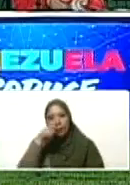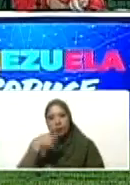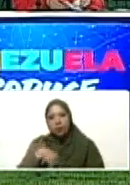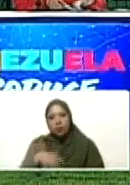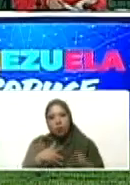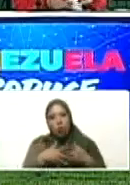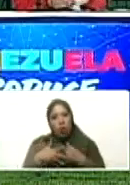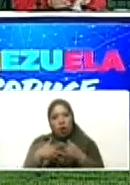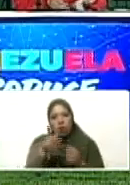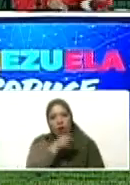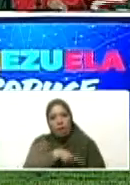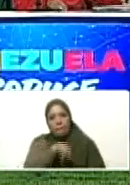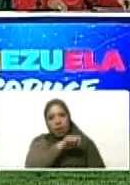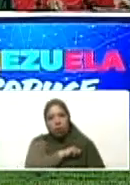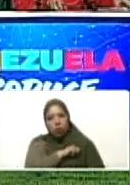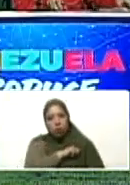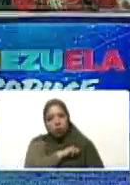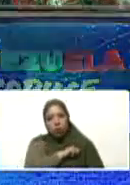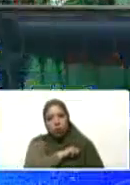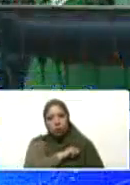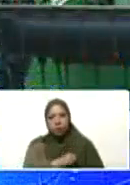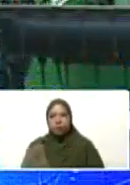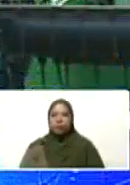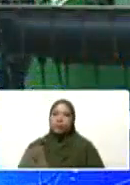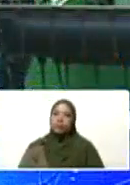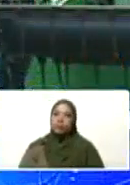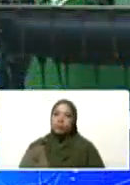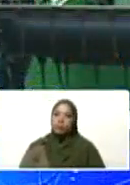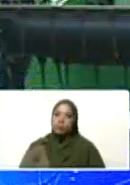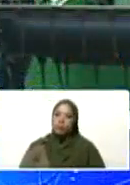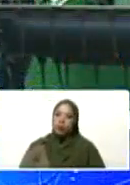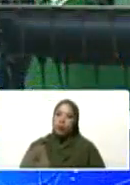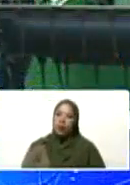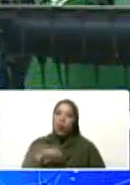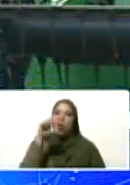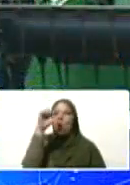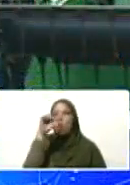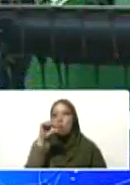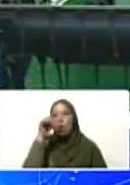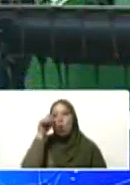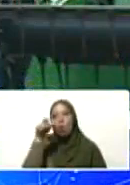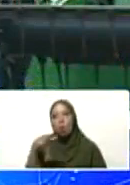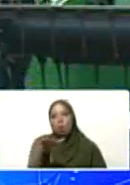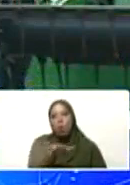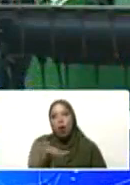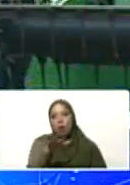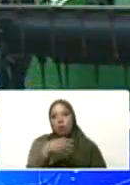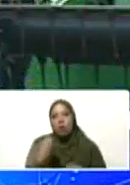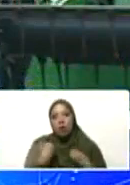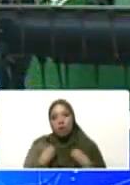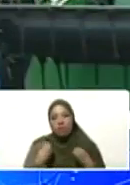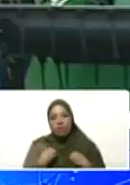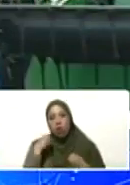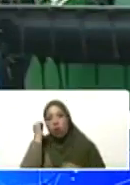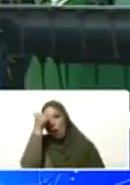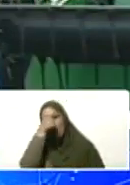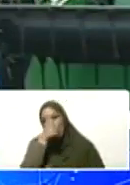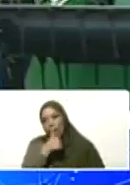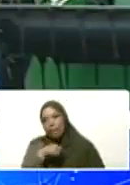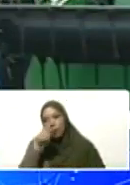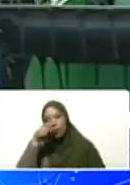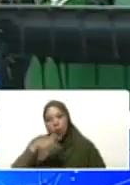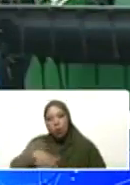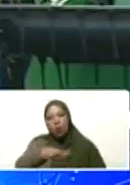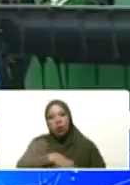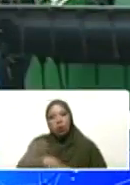imperialista, europeo, colonialista. Son de los pocos pueblos que pudieron resistir en el llano, porque la mayoría de los